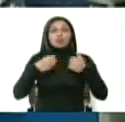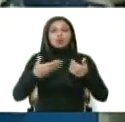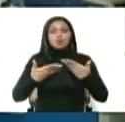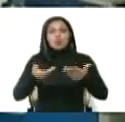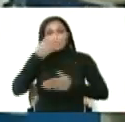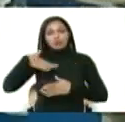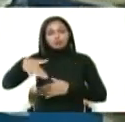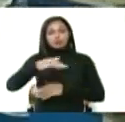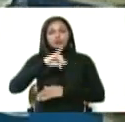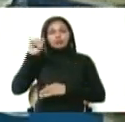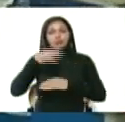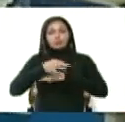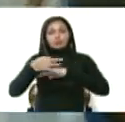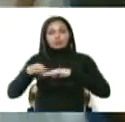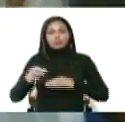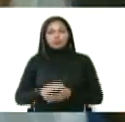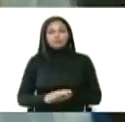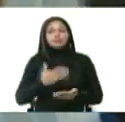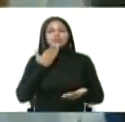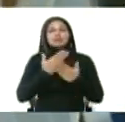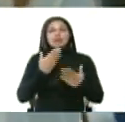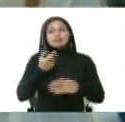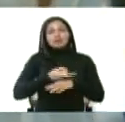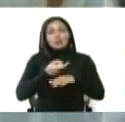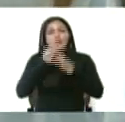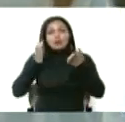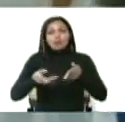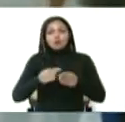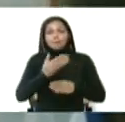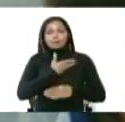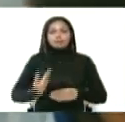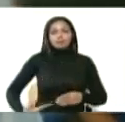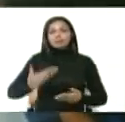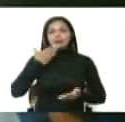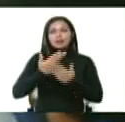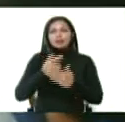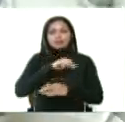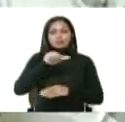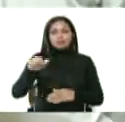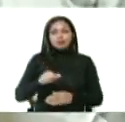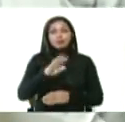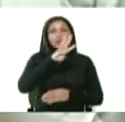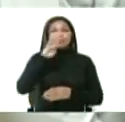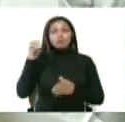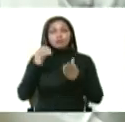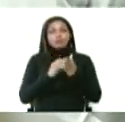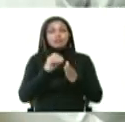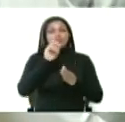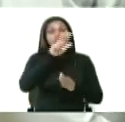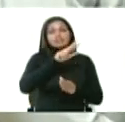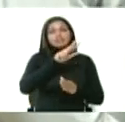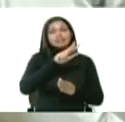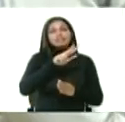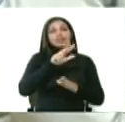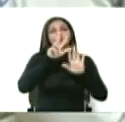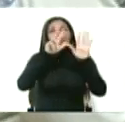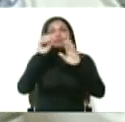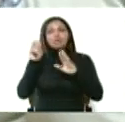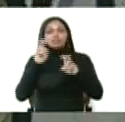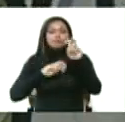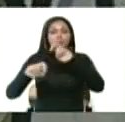en este municipio. Gracias, gobernador. Gracias, presidente. En esta semana hemos hecho 44.380